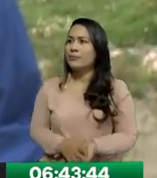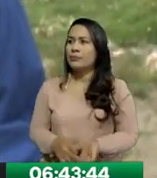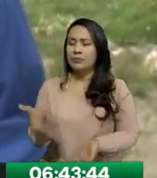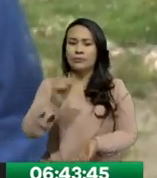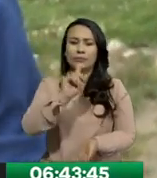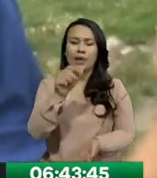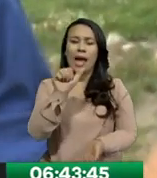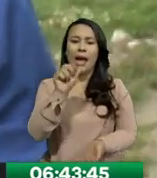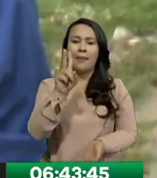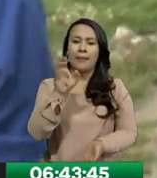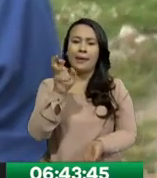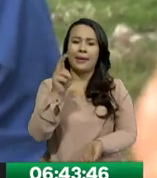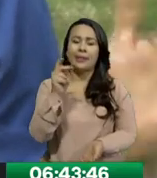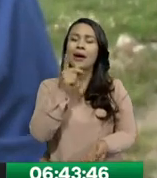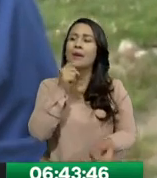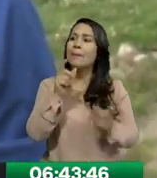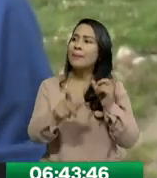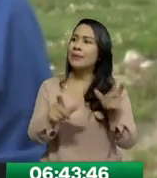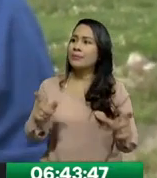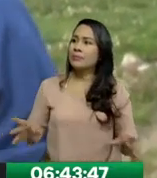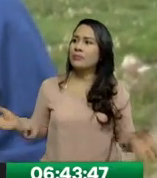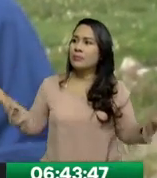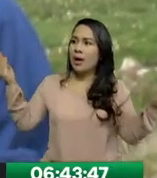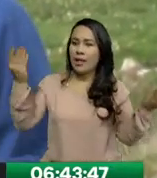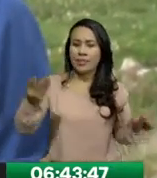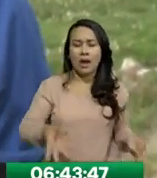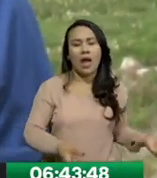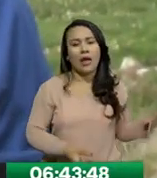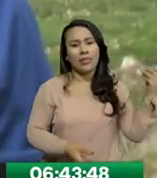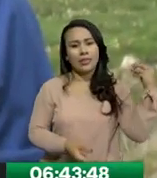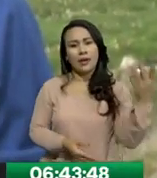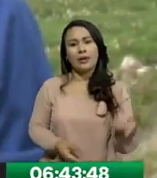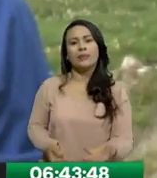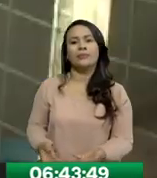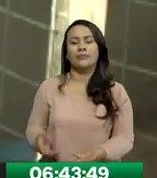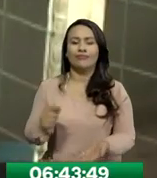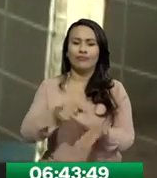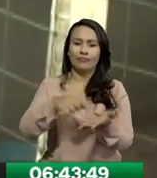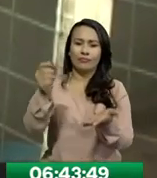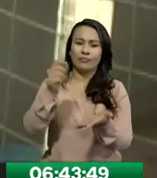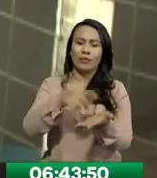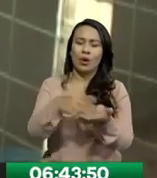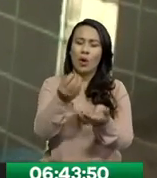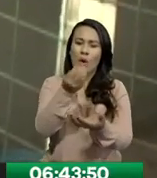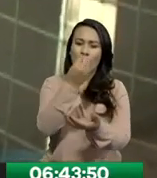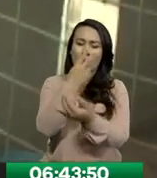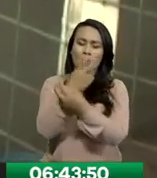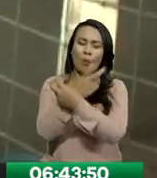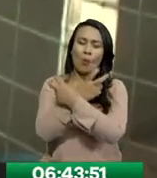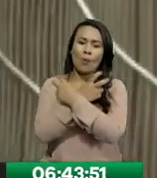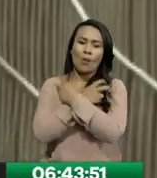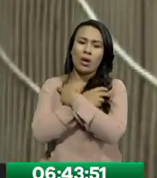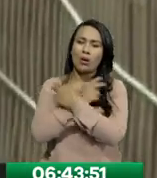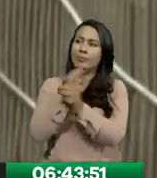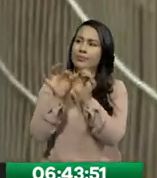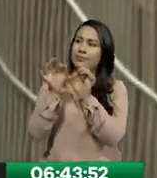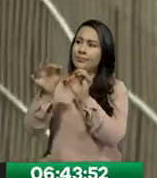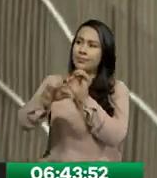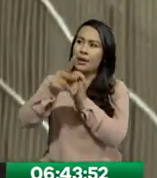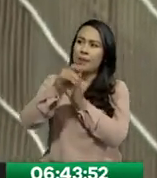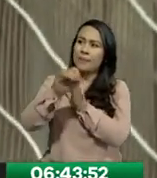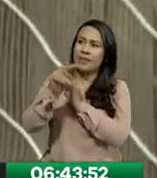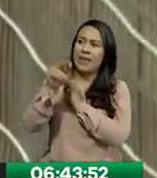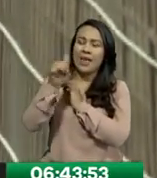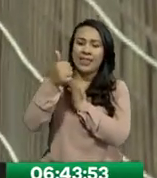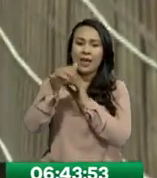avena. La gente trajo una Pepa envenenada. En este refugio ubicado en Pintag, al menos 10 canes